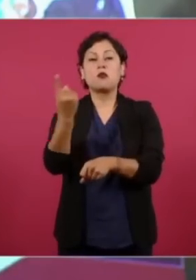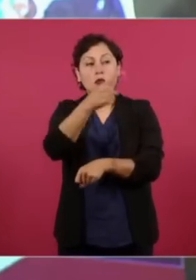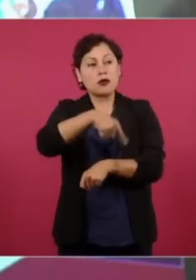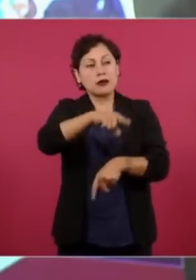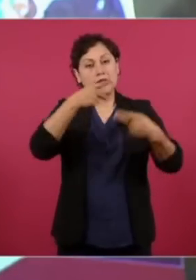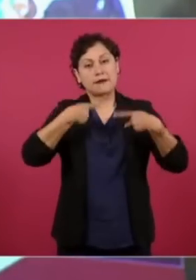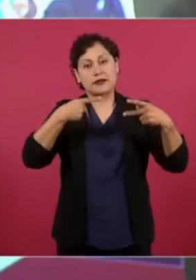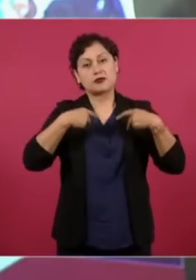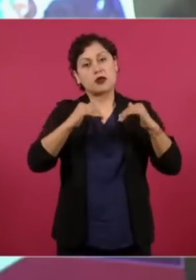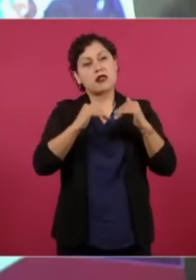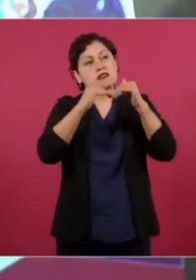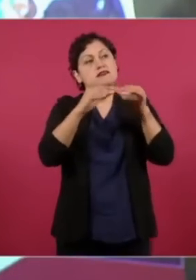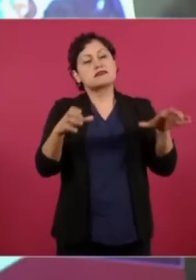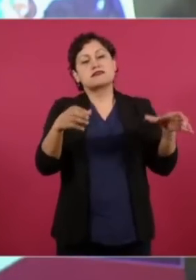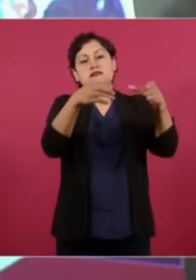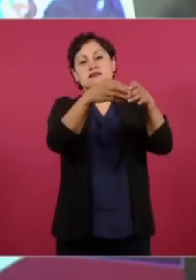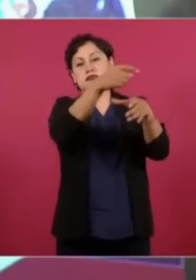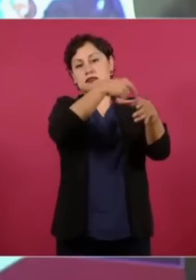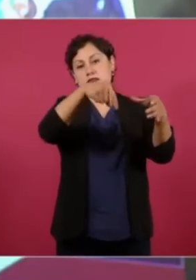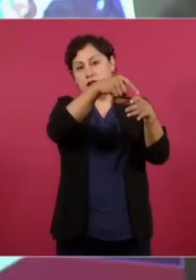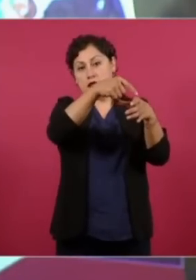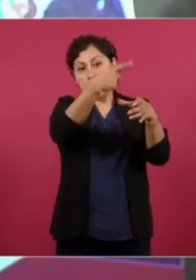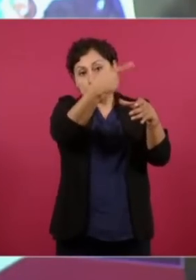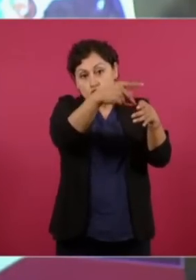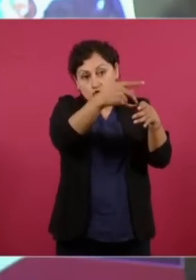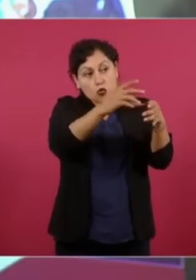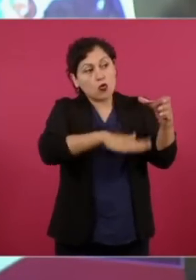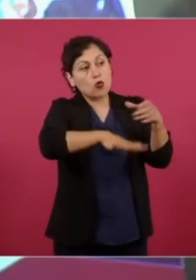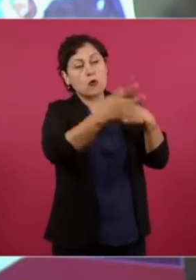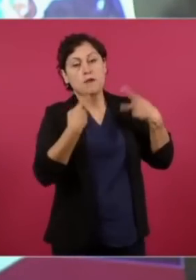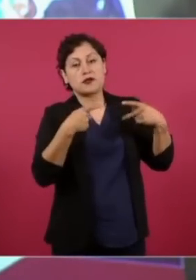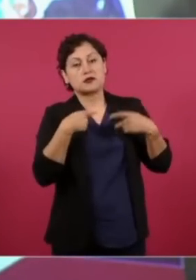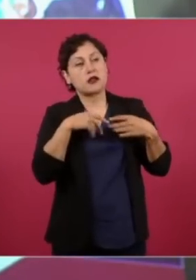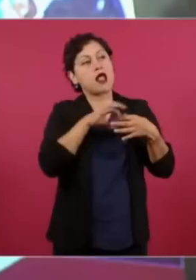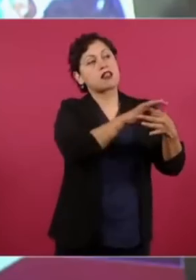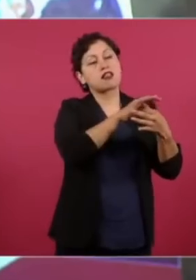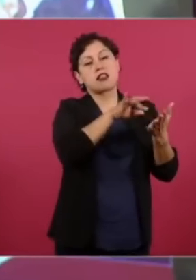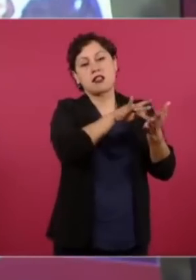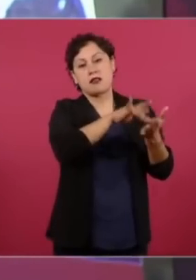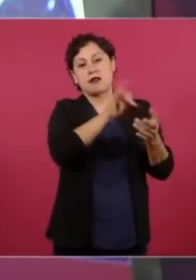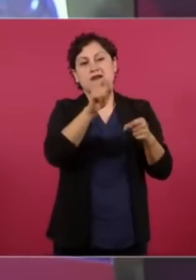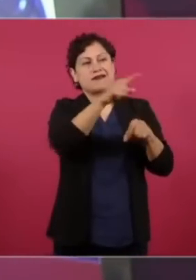sucedió con estos jueces, que con tal de